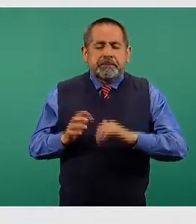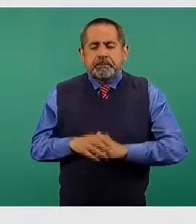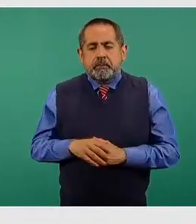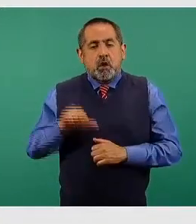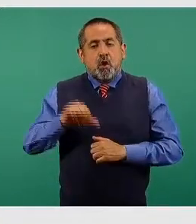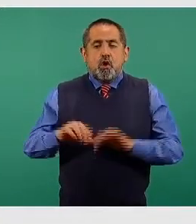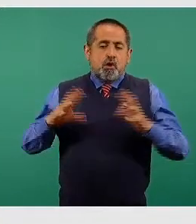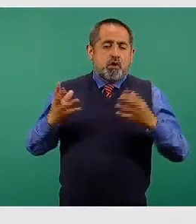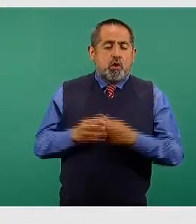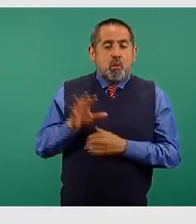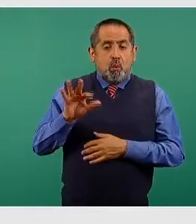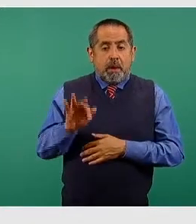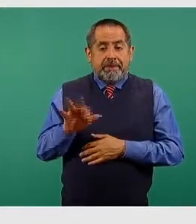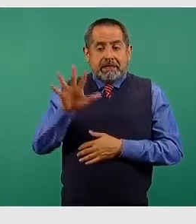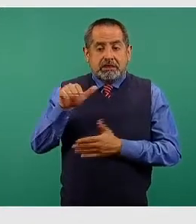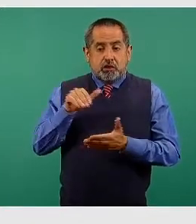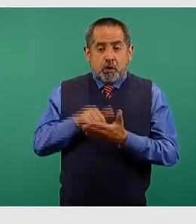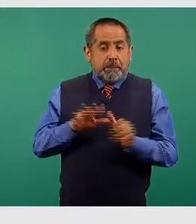de hoy tenemos